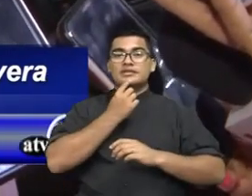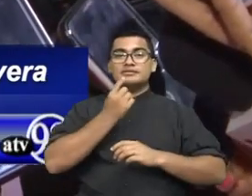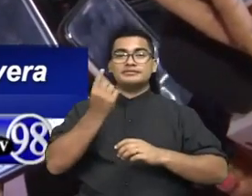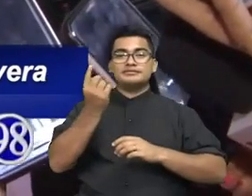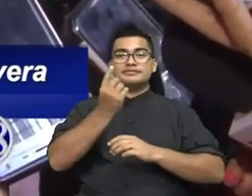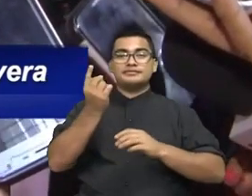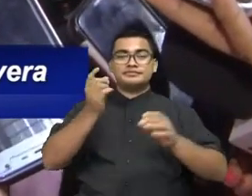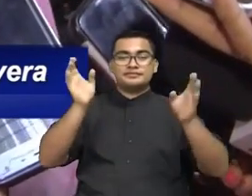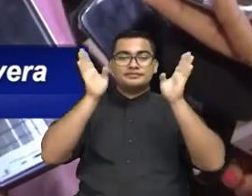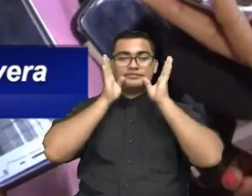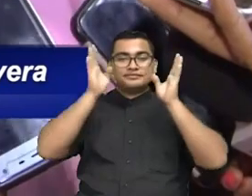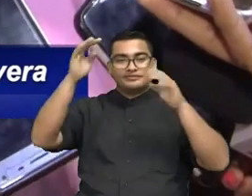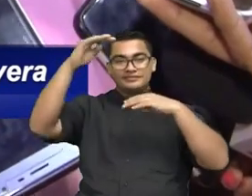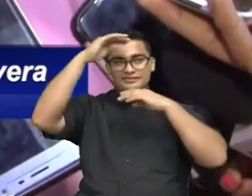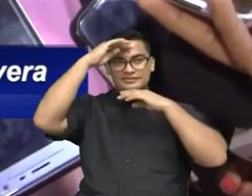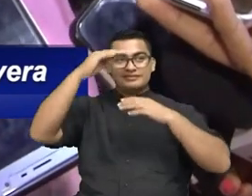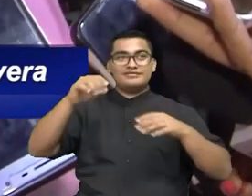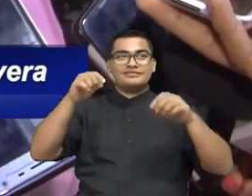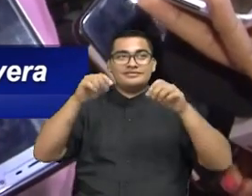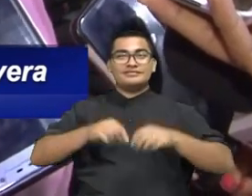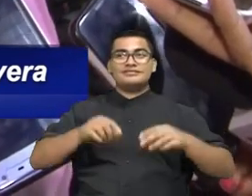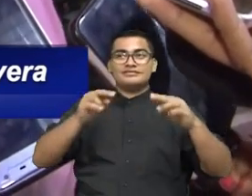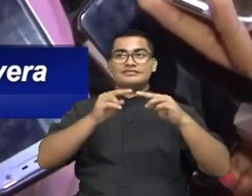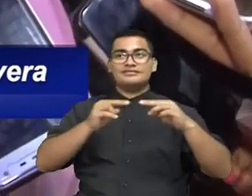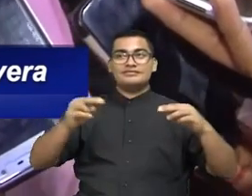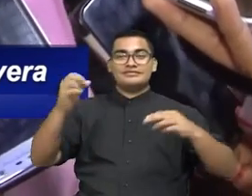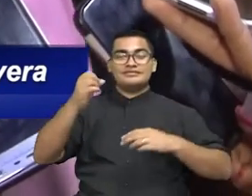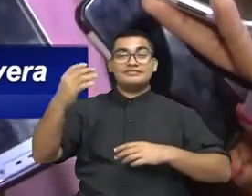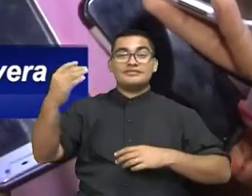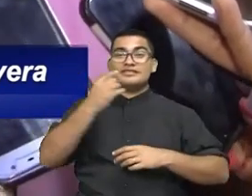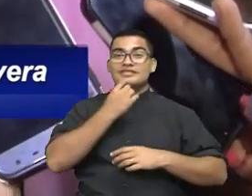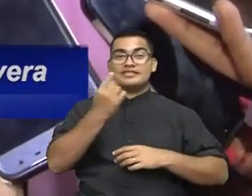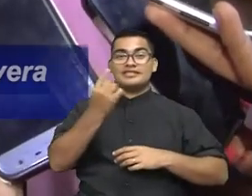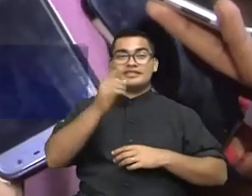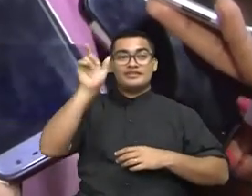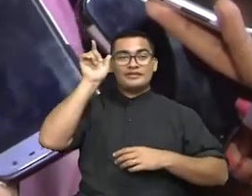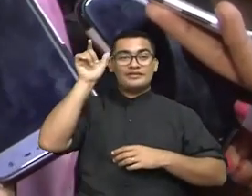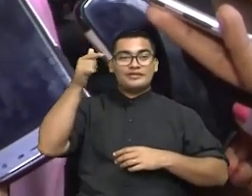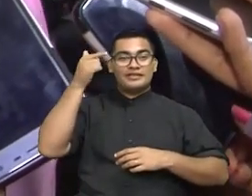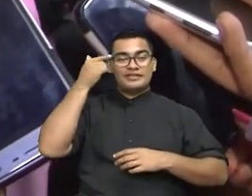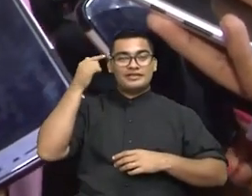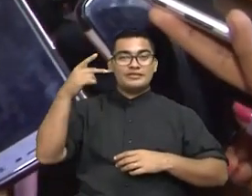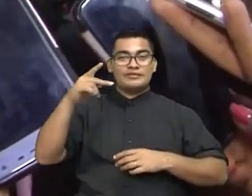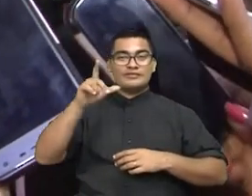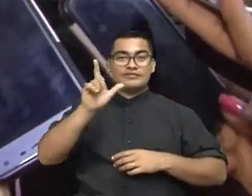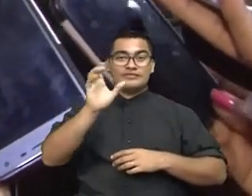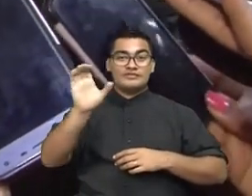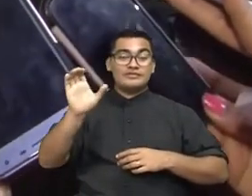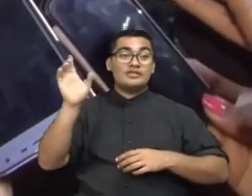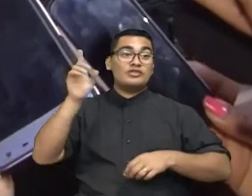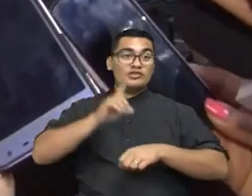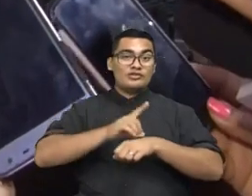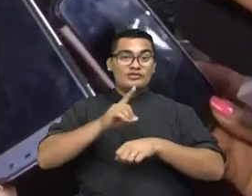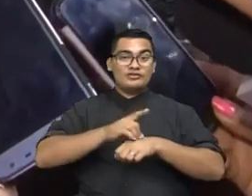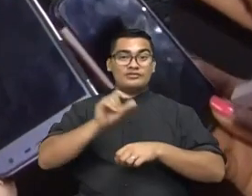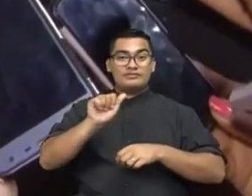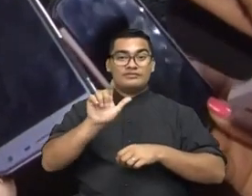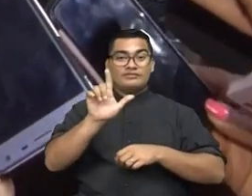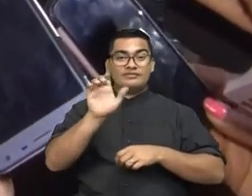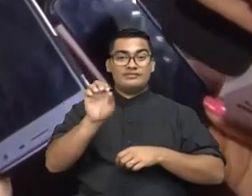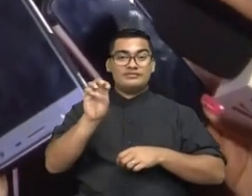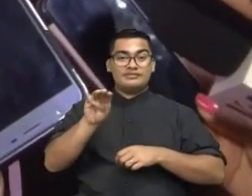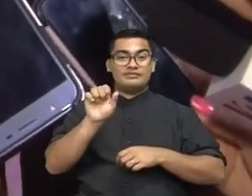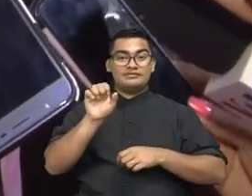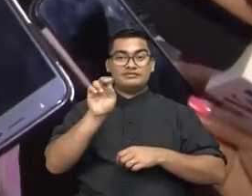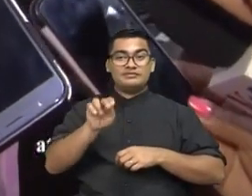sistema eléctrico en este país. Fue el gobierno del doctor Alemán, y el que lo segmentó,